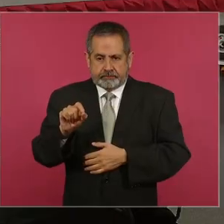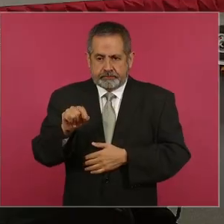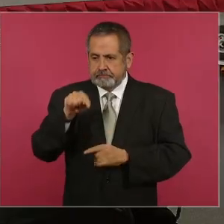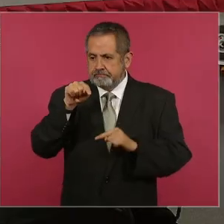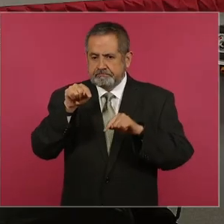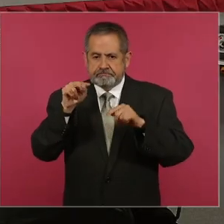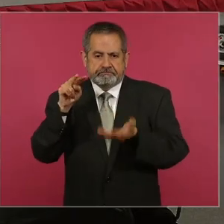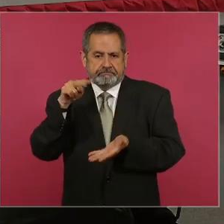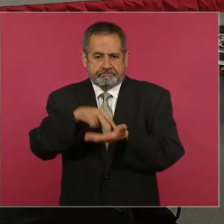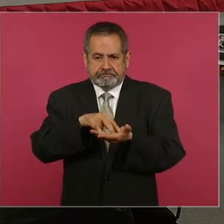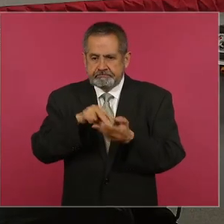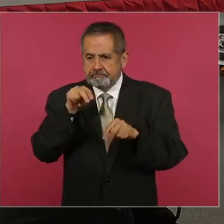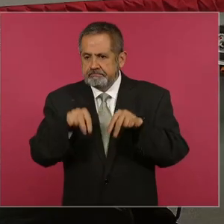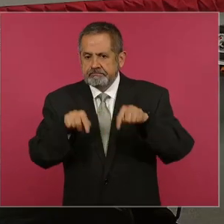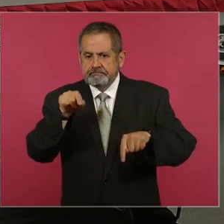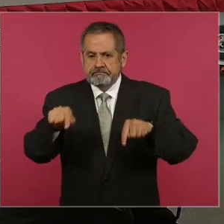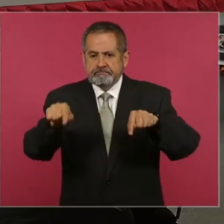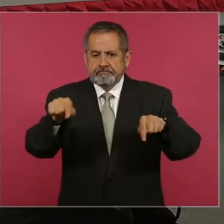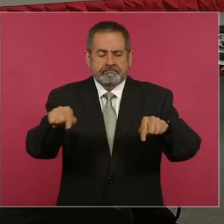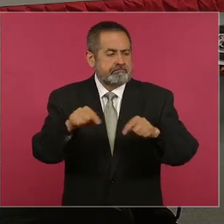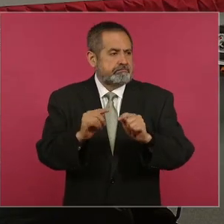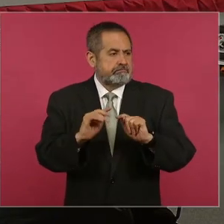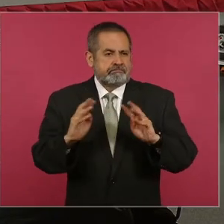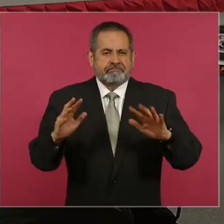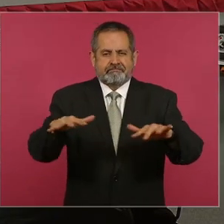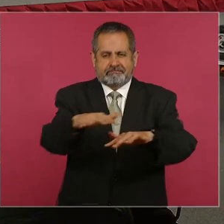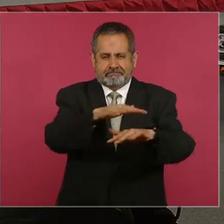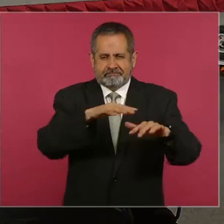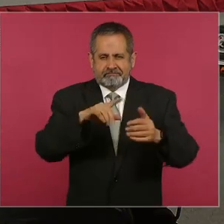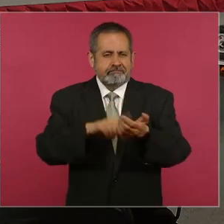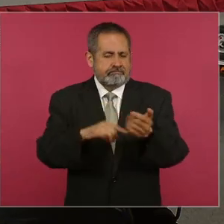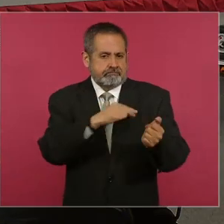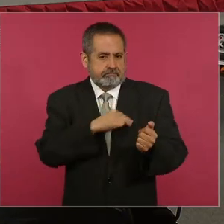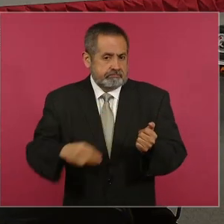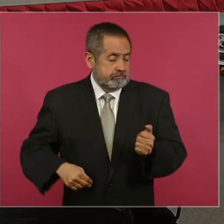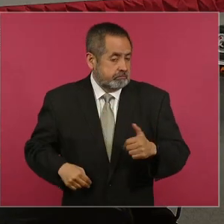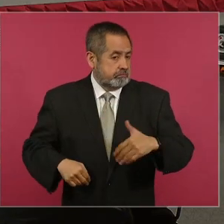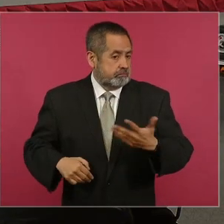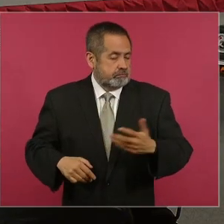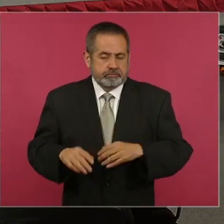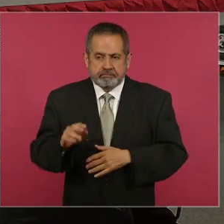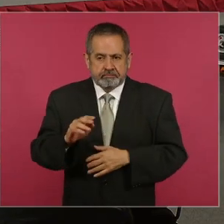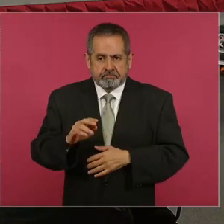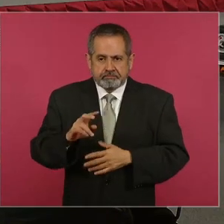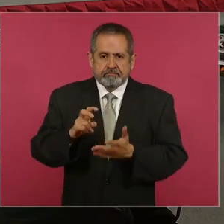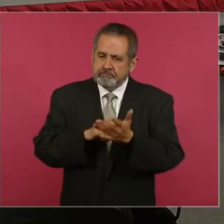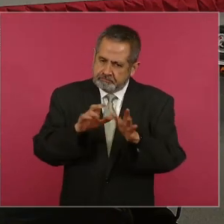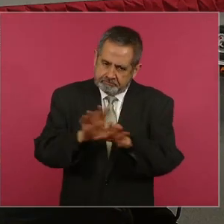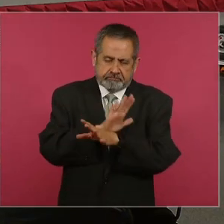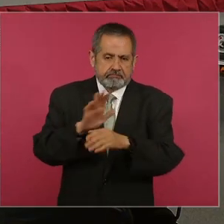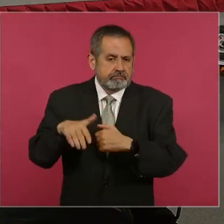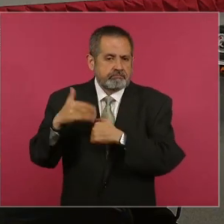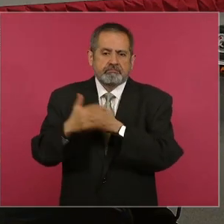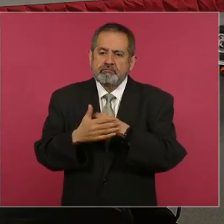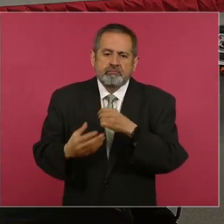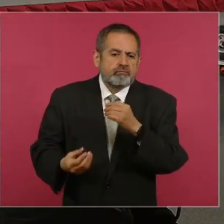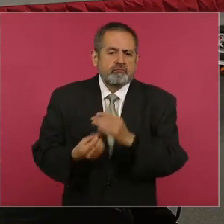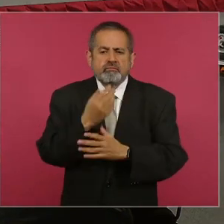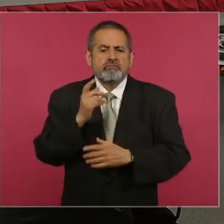diferentes municipios que conforman el estado. ¿Qué va a tener Acapulco?